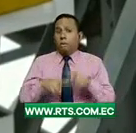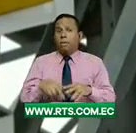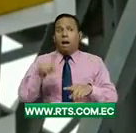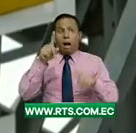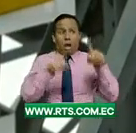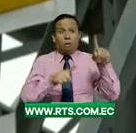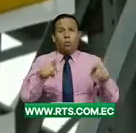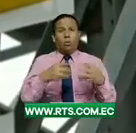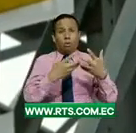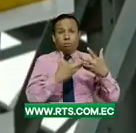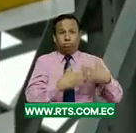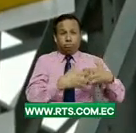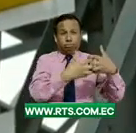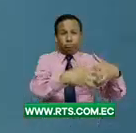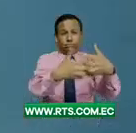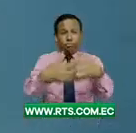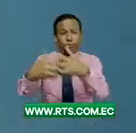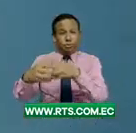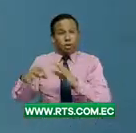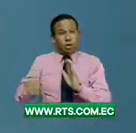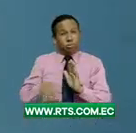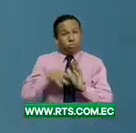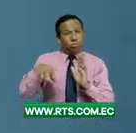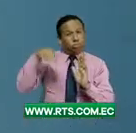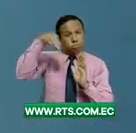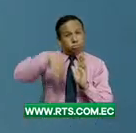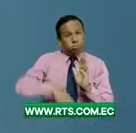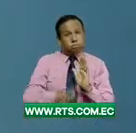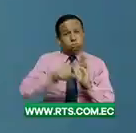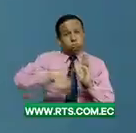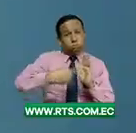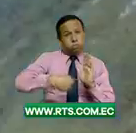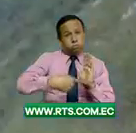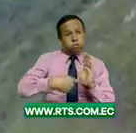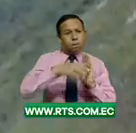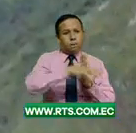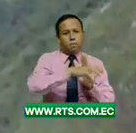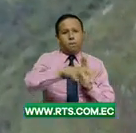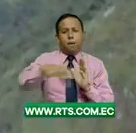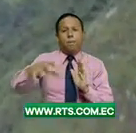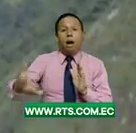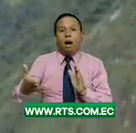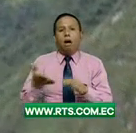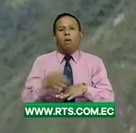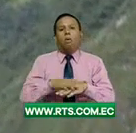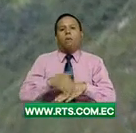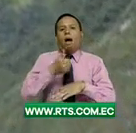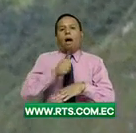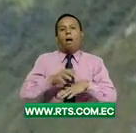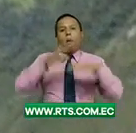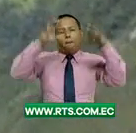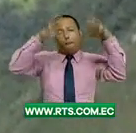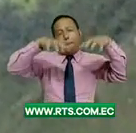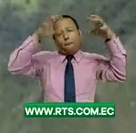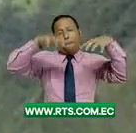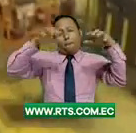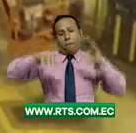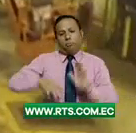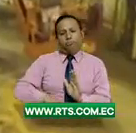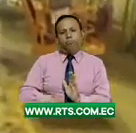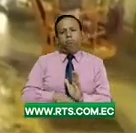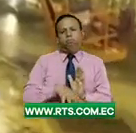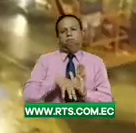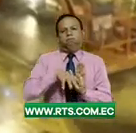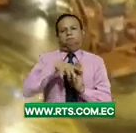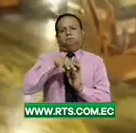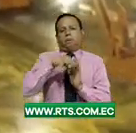han mejorado en los últimos días gracias a las precipitaciones en el sur del país. La central térmica de